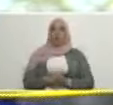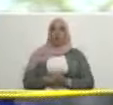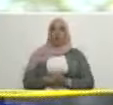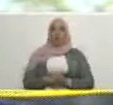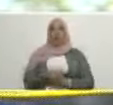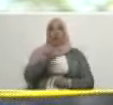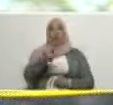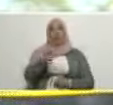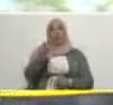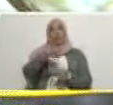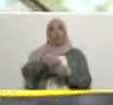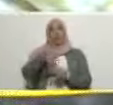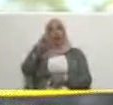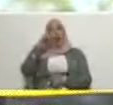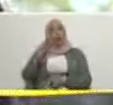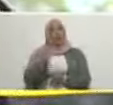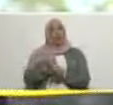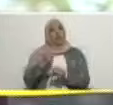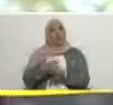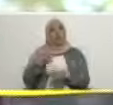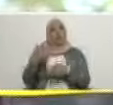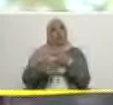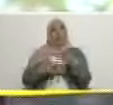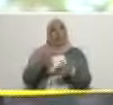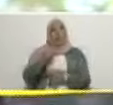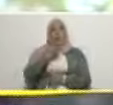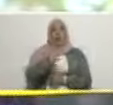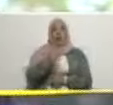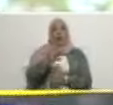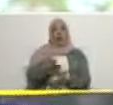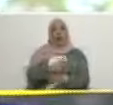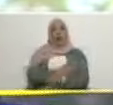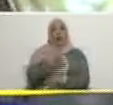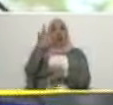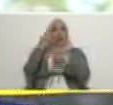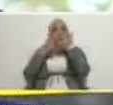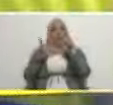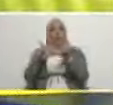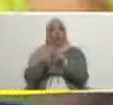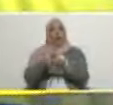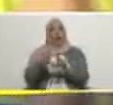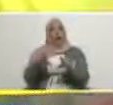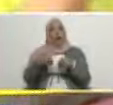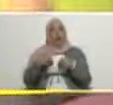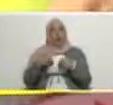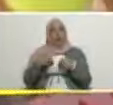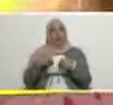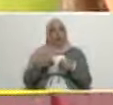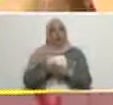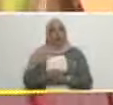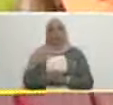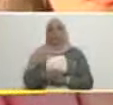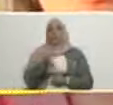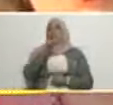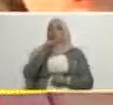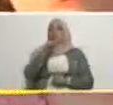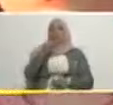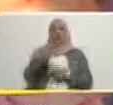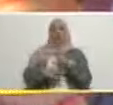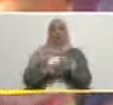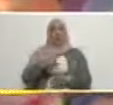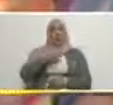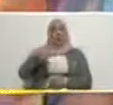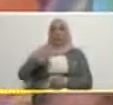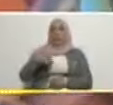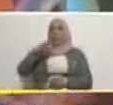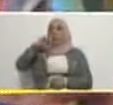por ser revolucionaria, es antioligárquica, es anticapitalista y reconoce para eso a nuestros